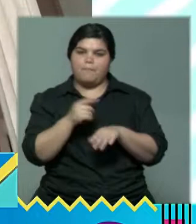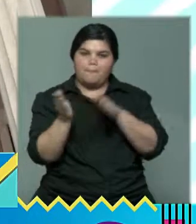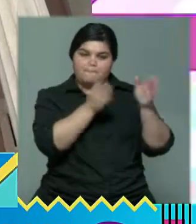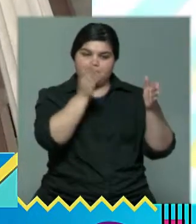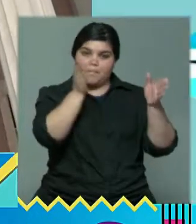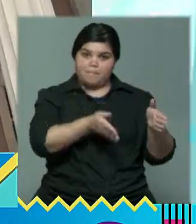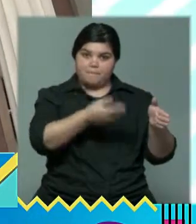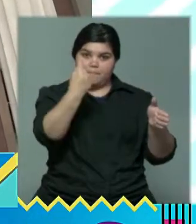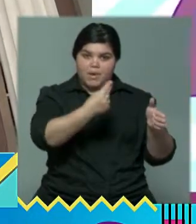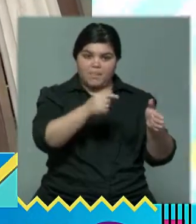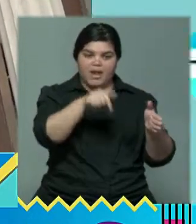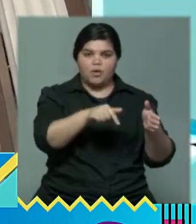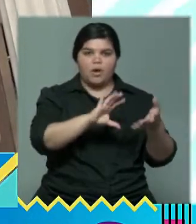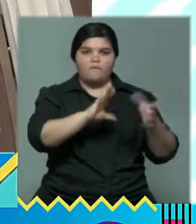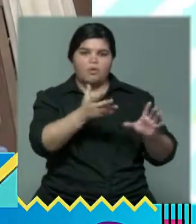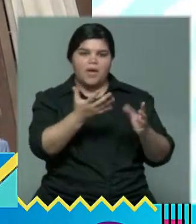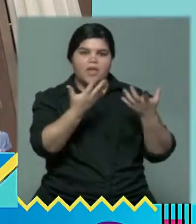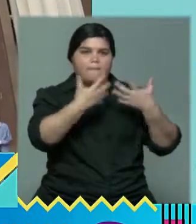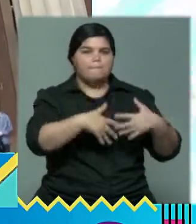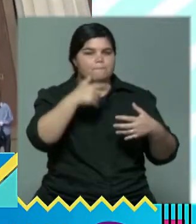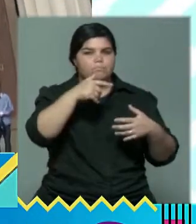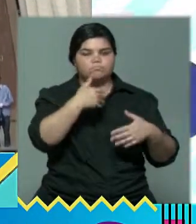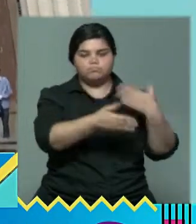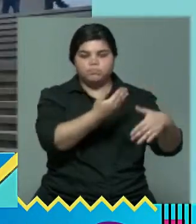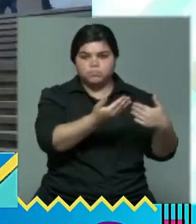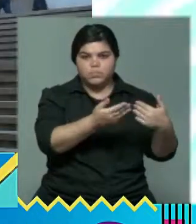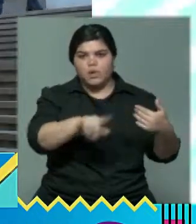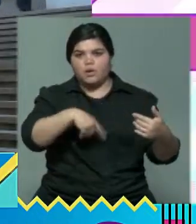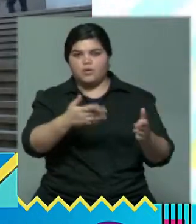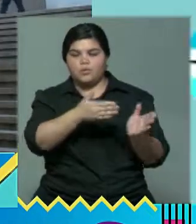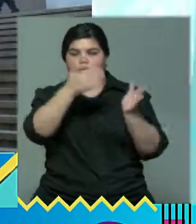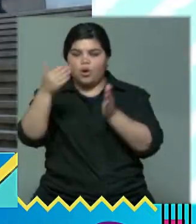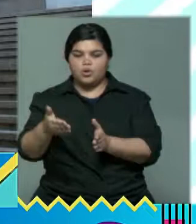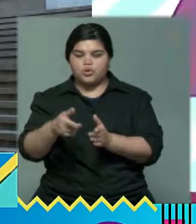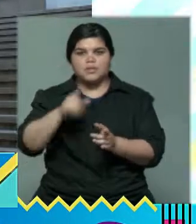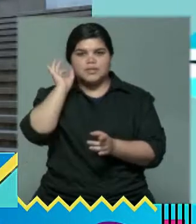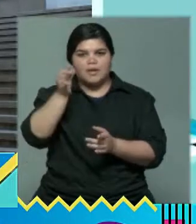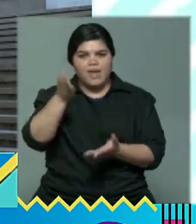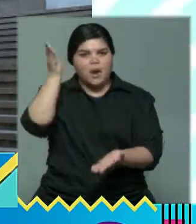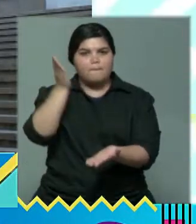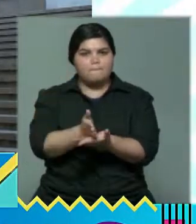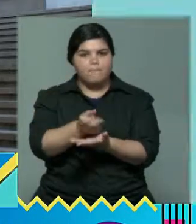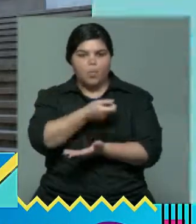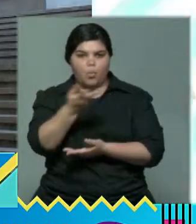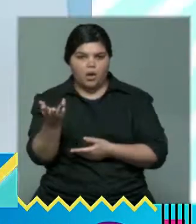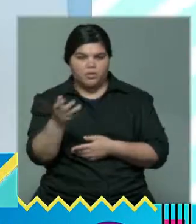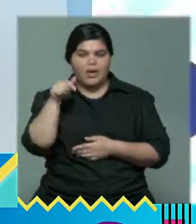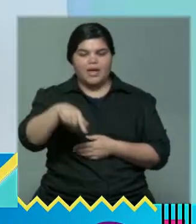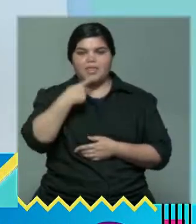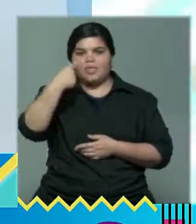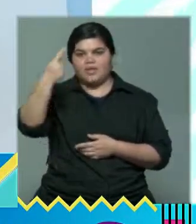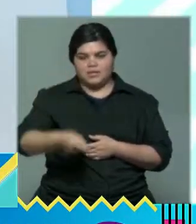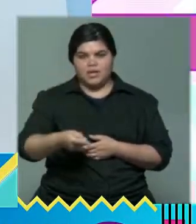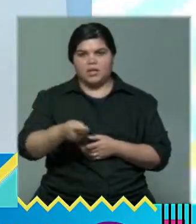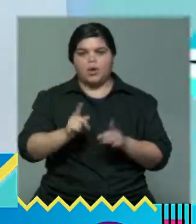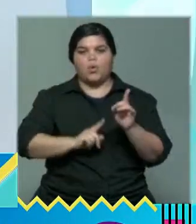y la parte de la descripción de cada uno de los delitos con su pena, con su quantum de pena. Para que la gente entienda, se establece cuál es el bien